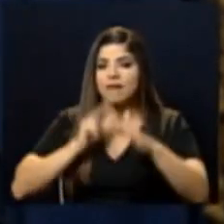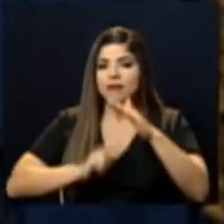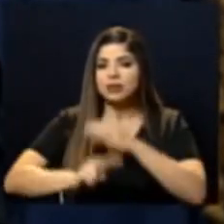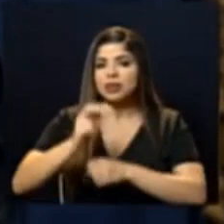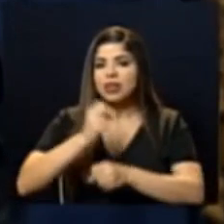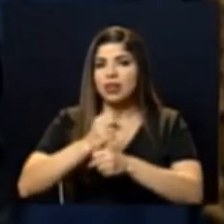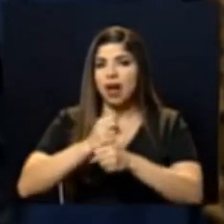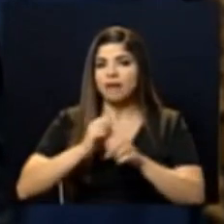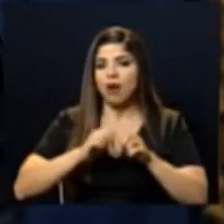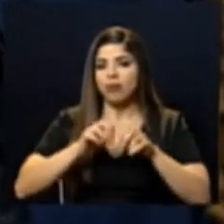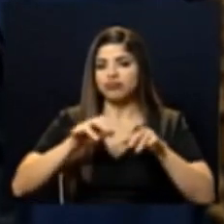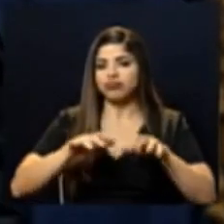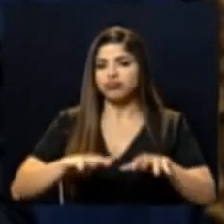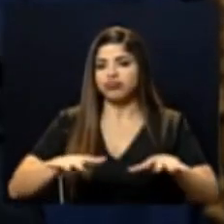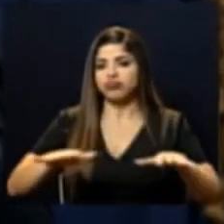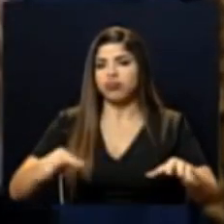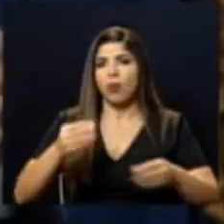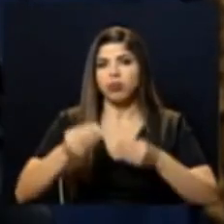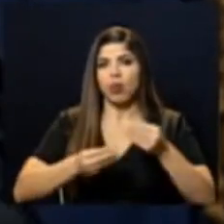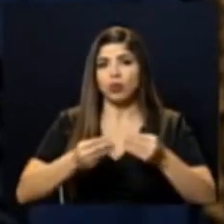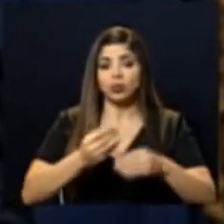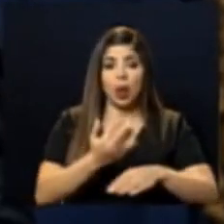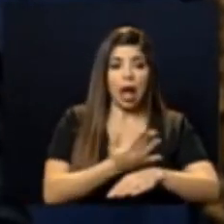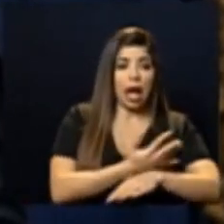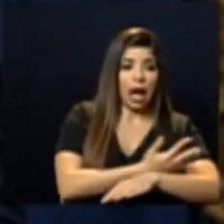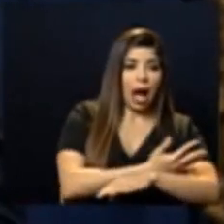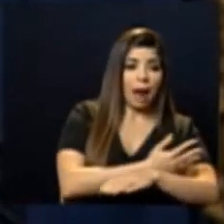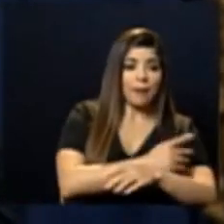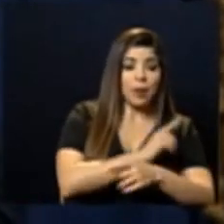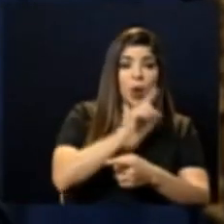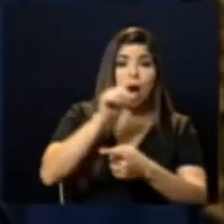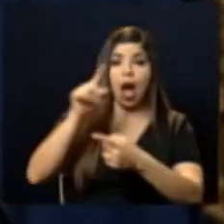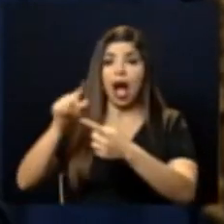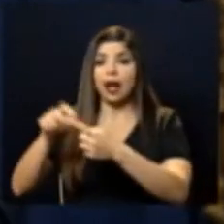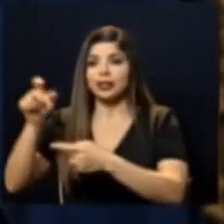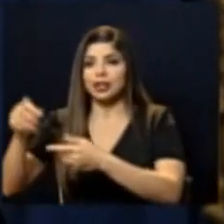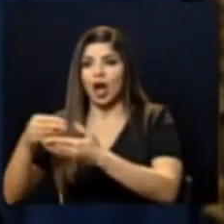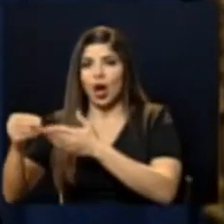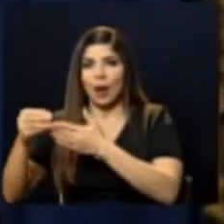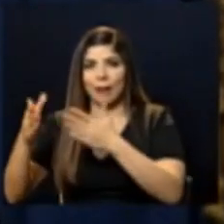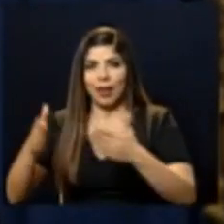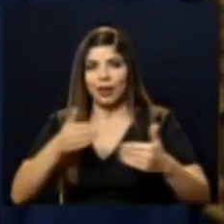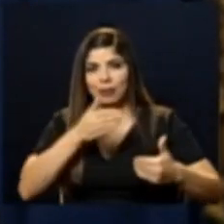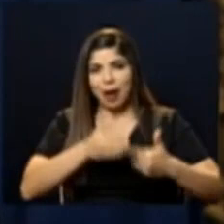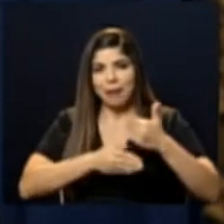la cadena productiva completa, desde el campo hasta el consumidor.